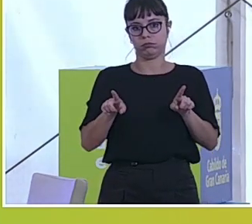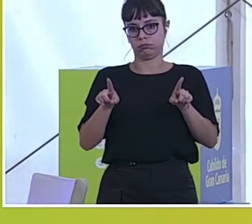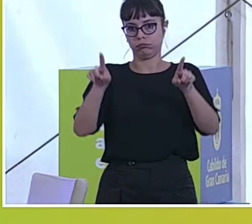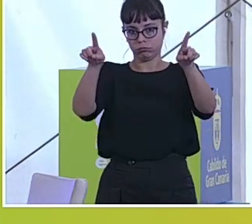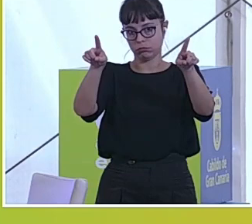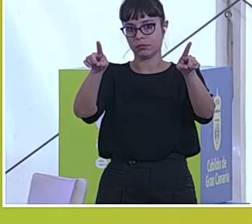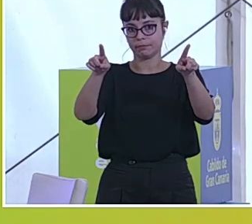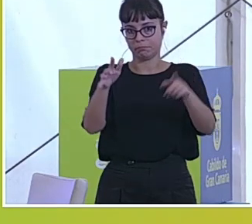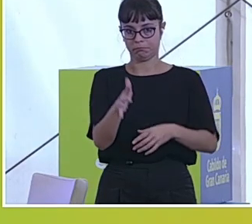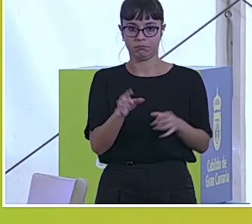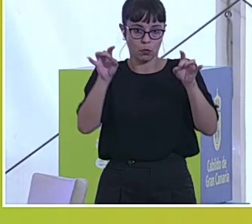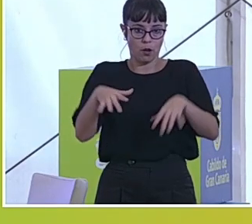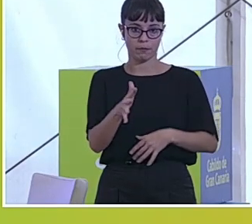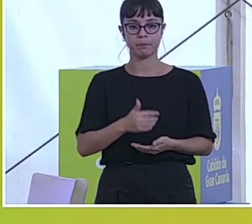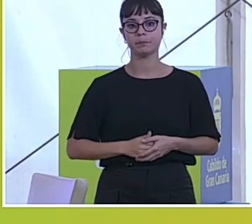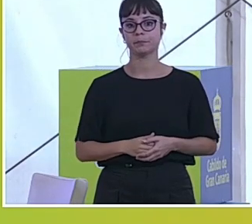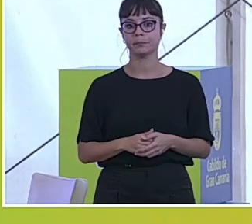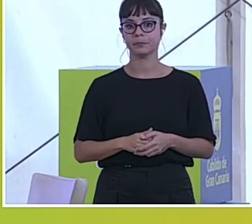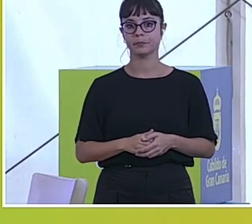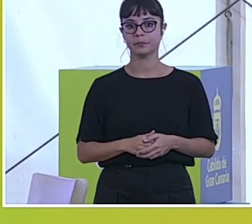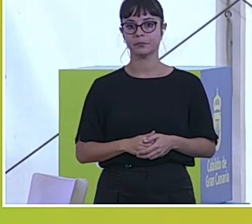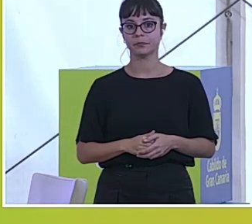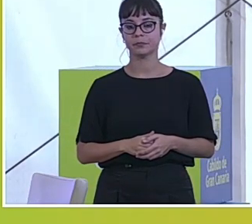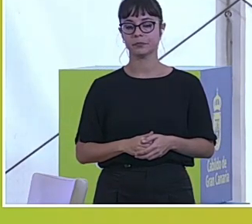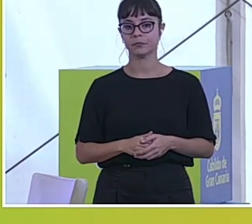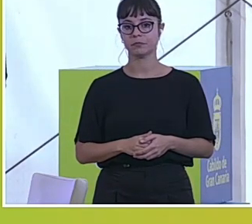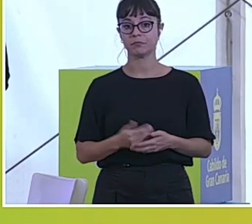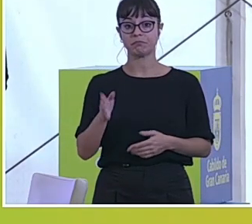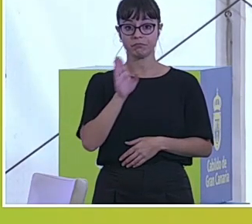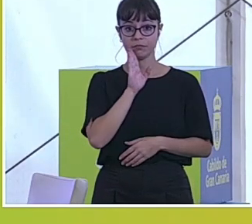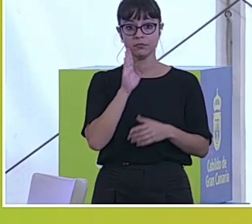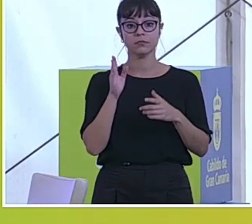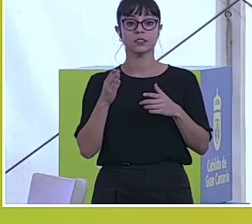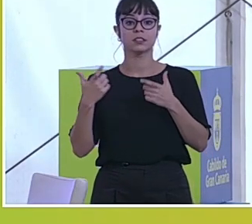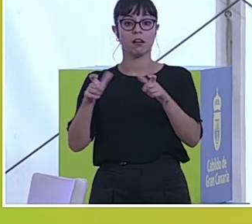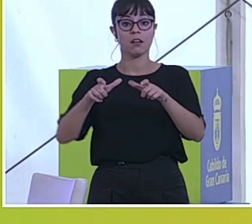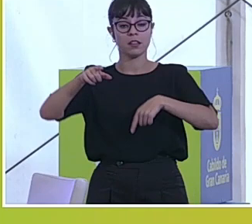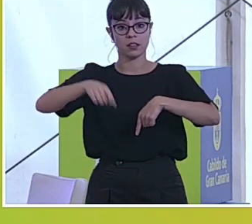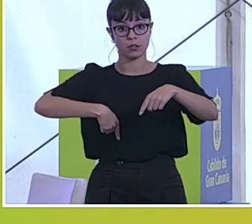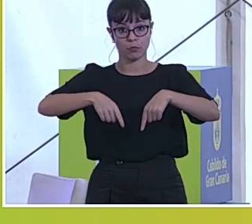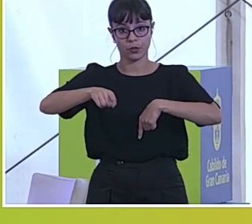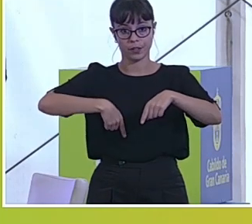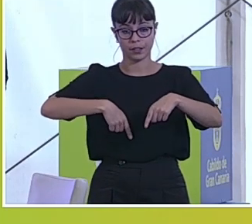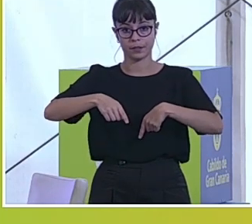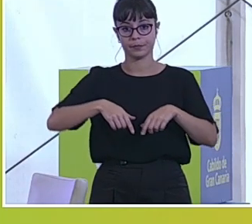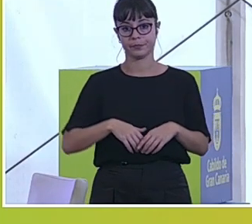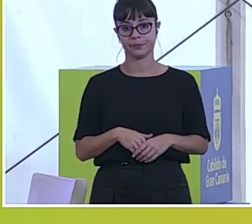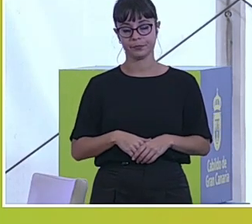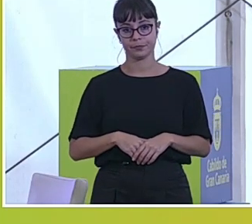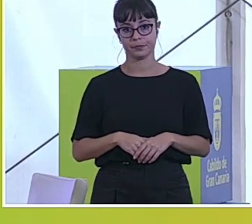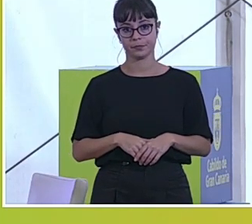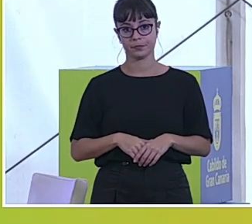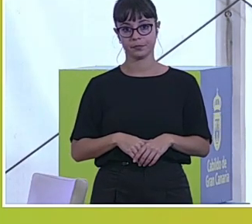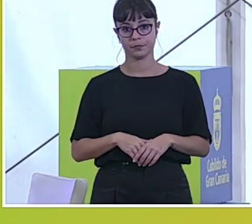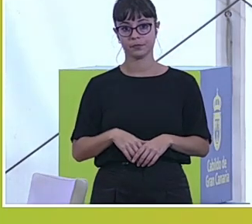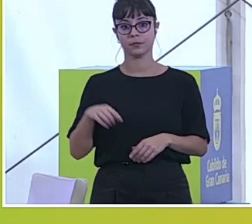esa distribución, ¿vale? Como decía antes, para el sector del transporte, consideramos que puede ser bastante interesante el